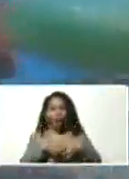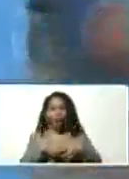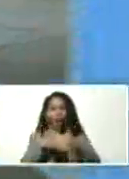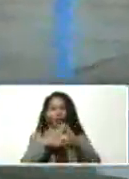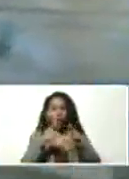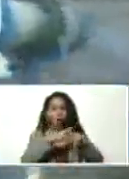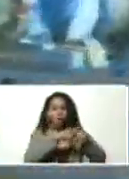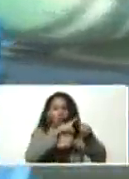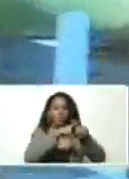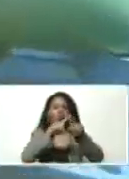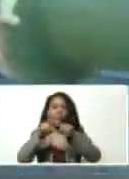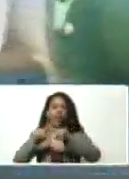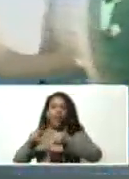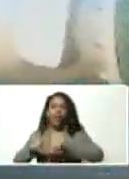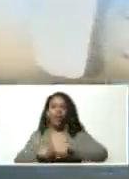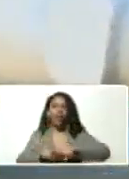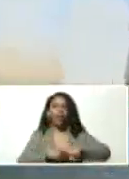los diversos,